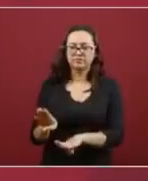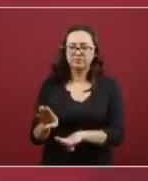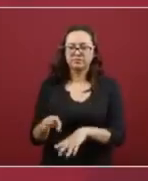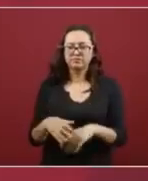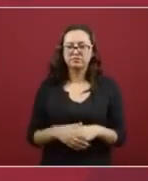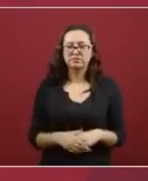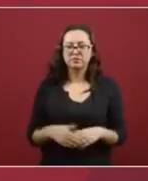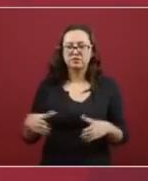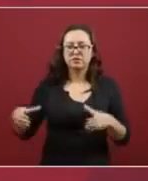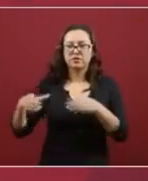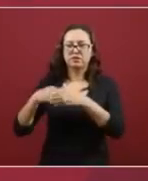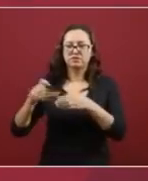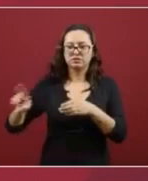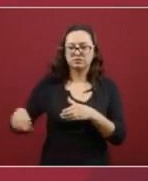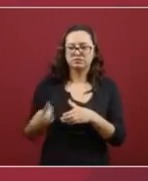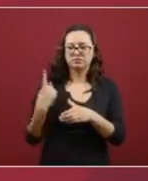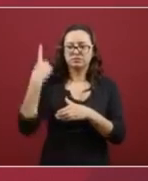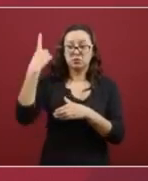haya monopolios,